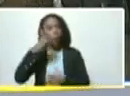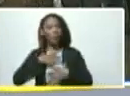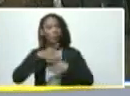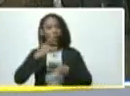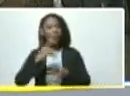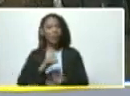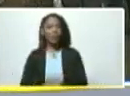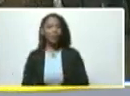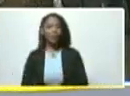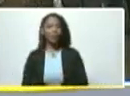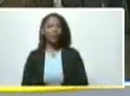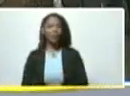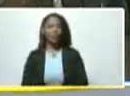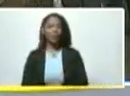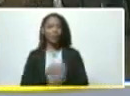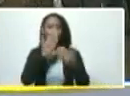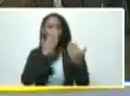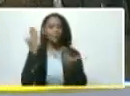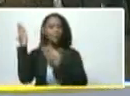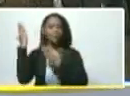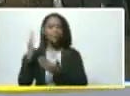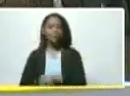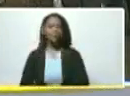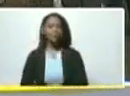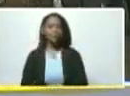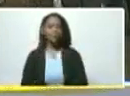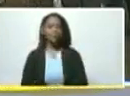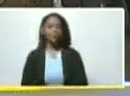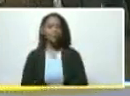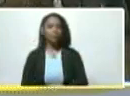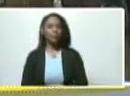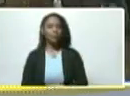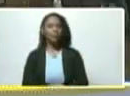interesa. Adelante.